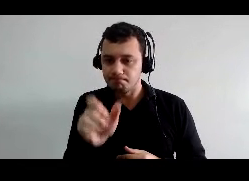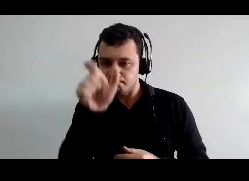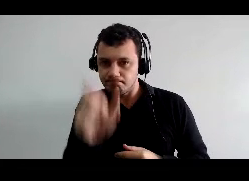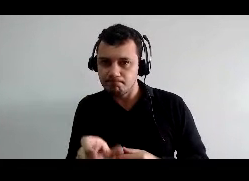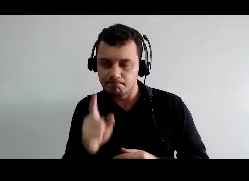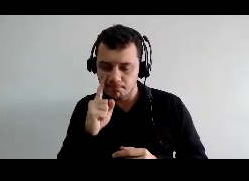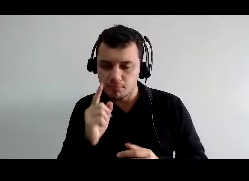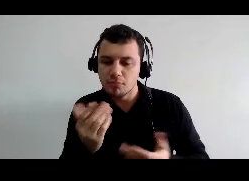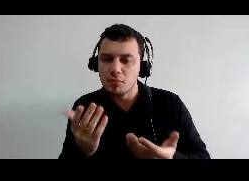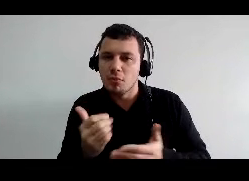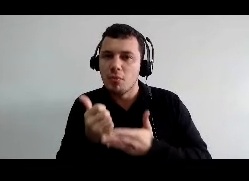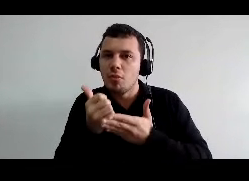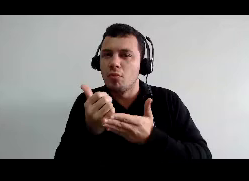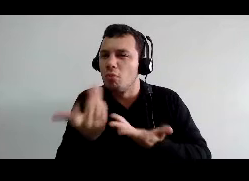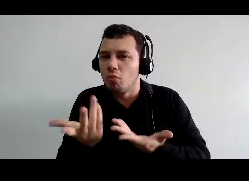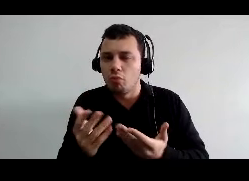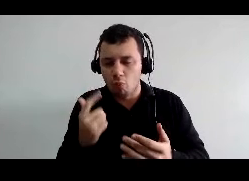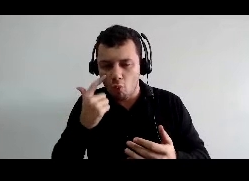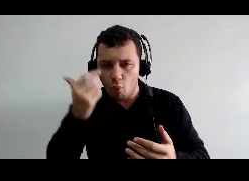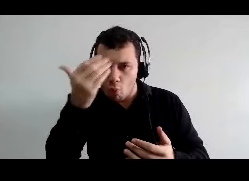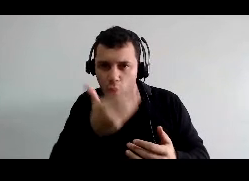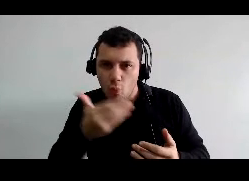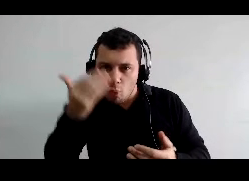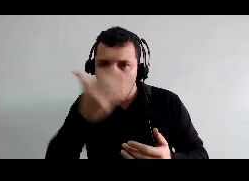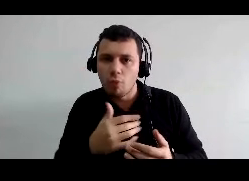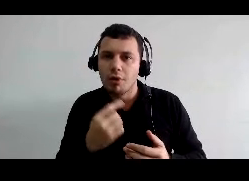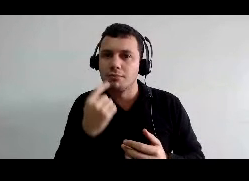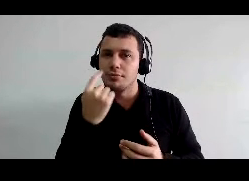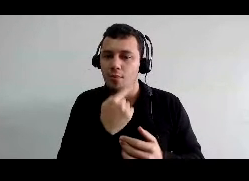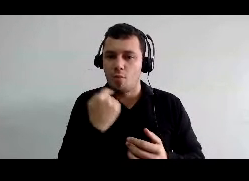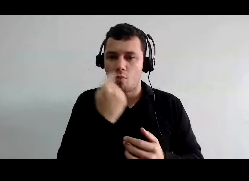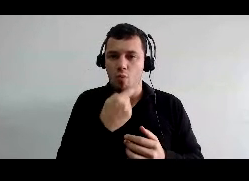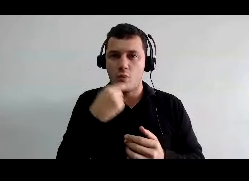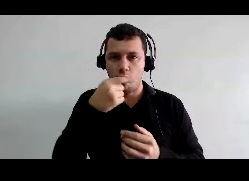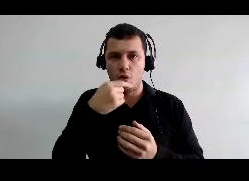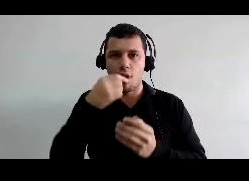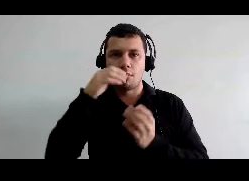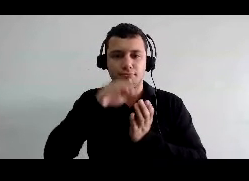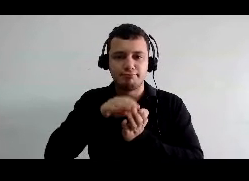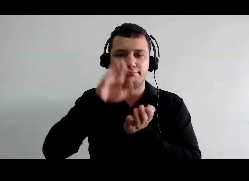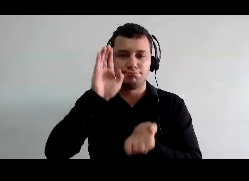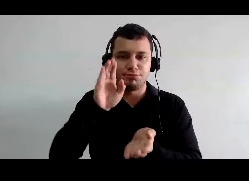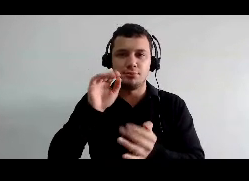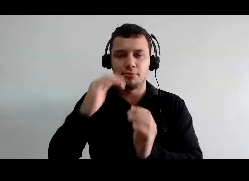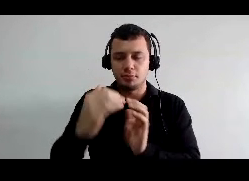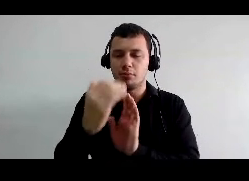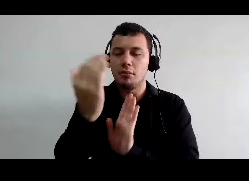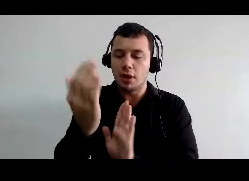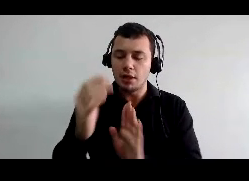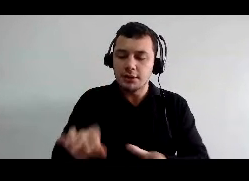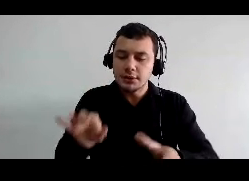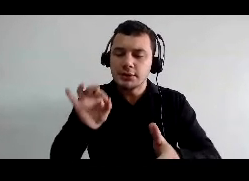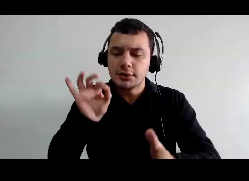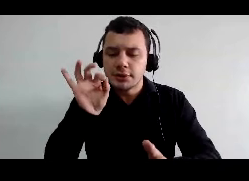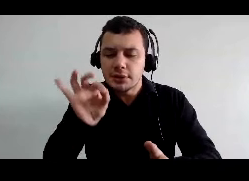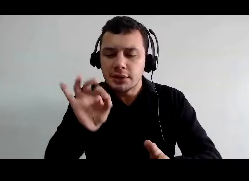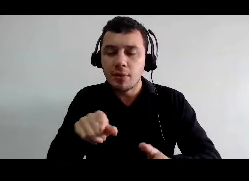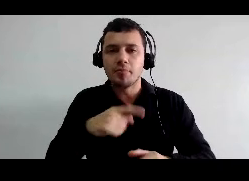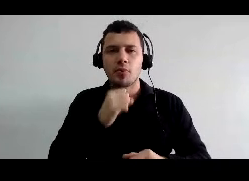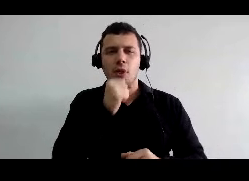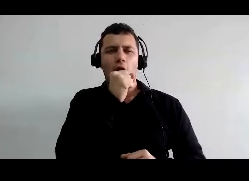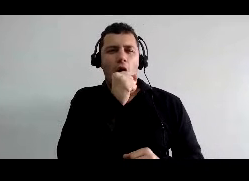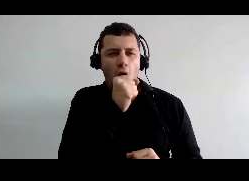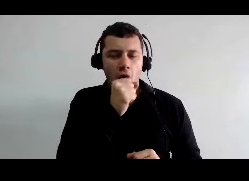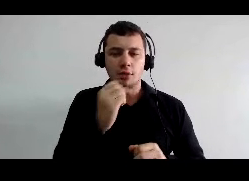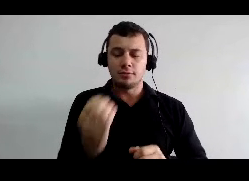una revisión de la cavidad bucal, ejemplo, y ese paciente tose, en ese proceso